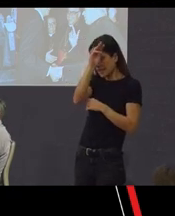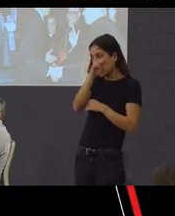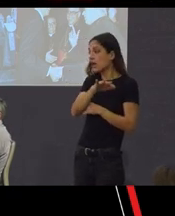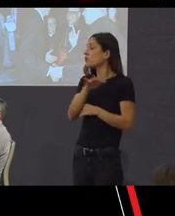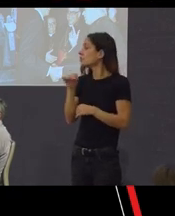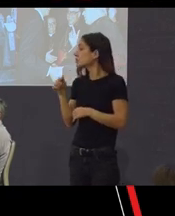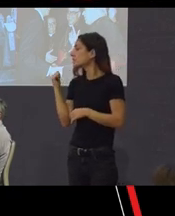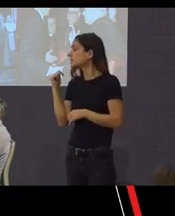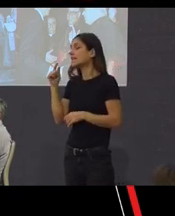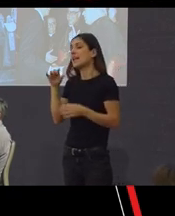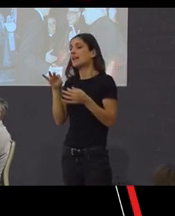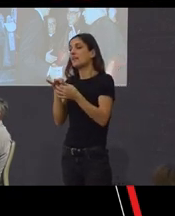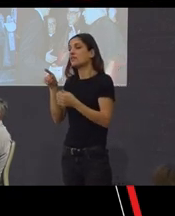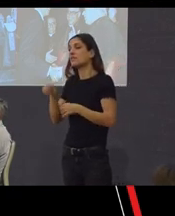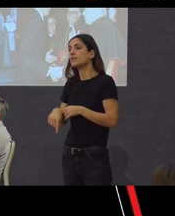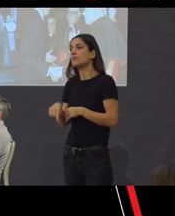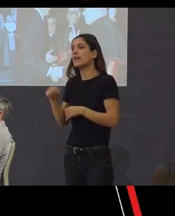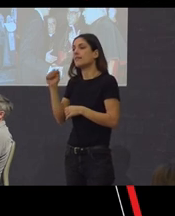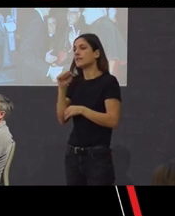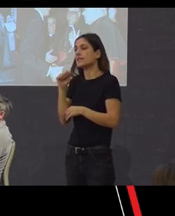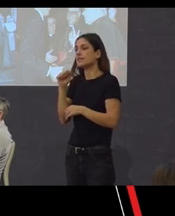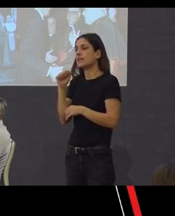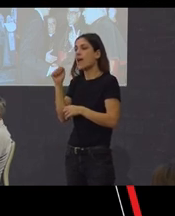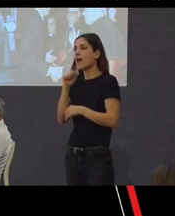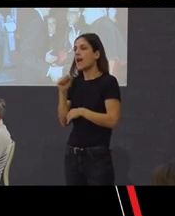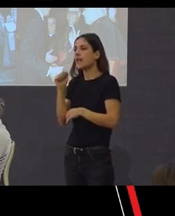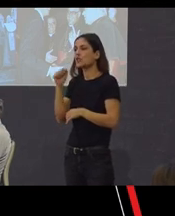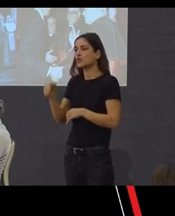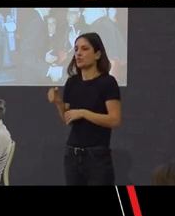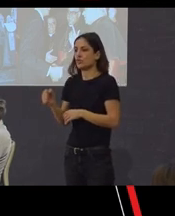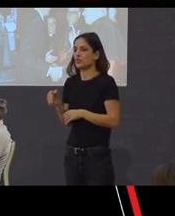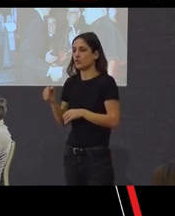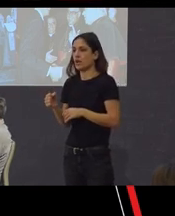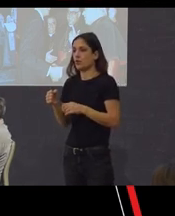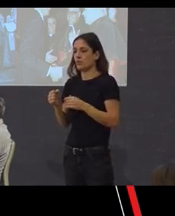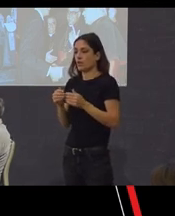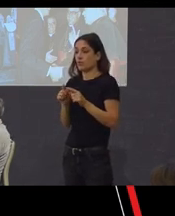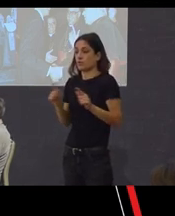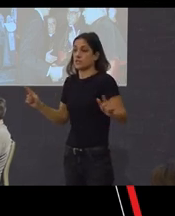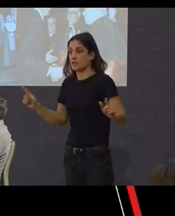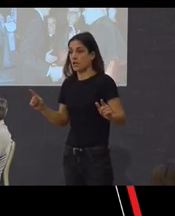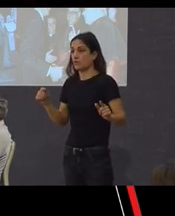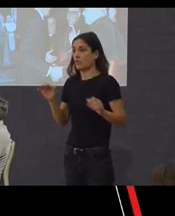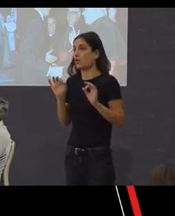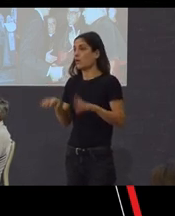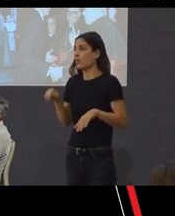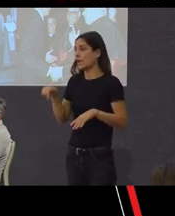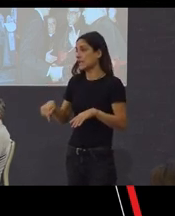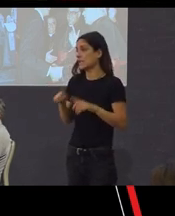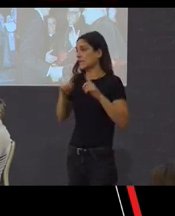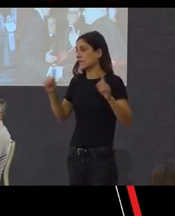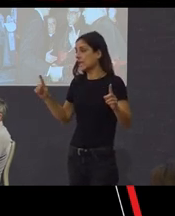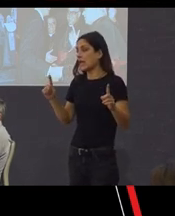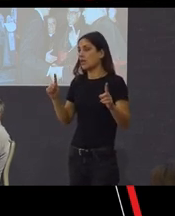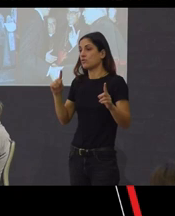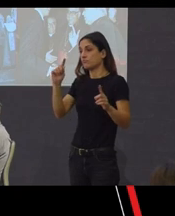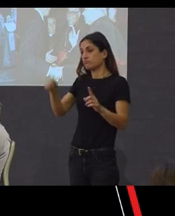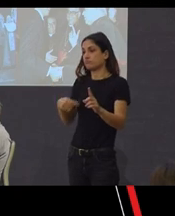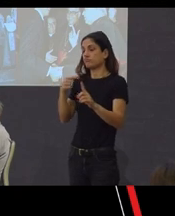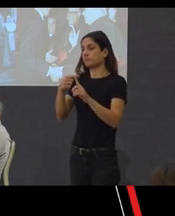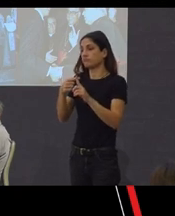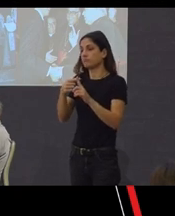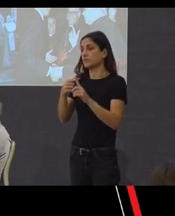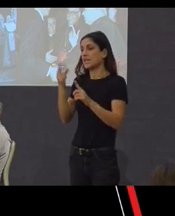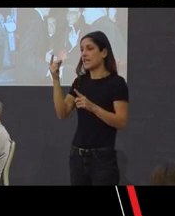ditadura, asociada ademais con Galicia, que é a foto do ano xacobeo prorrogado, como este ano xacobeo que imos ter no 2022, que vai ser prorrogado